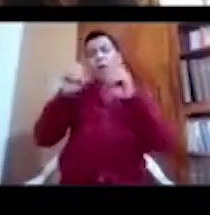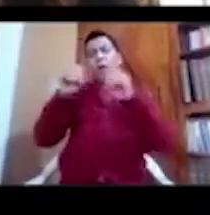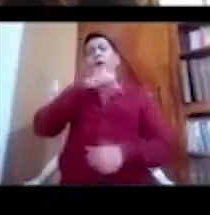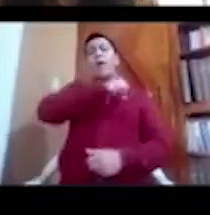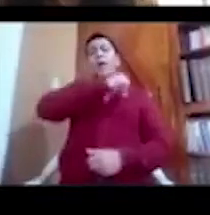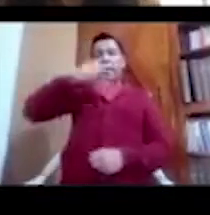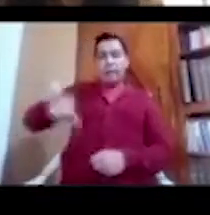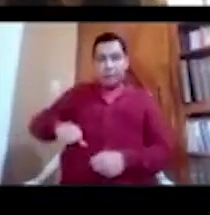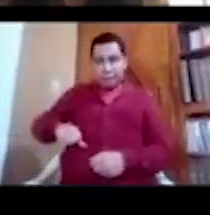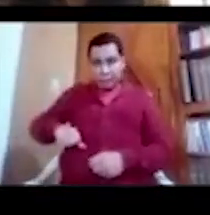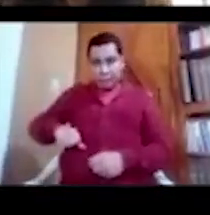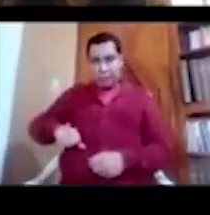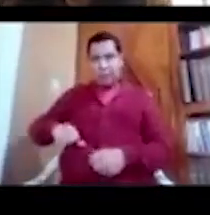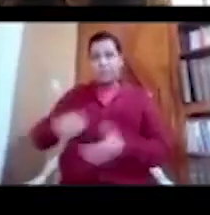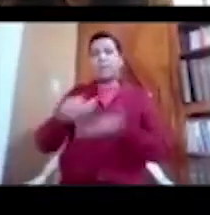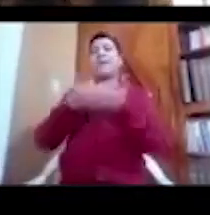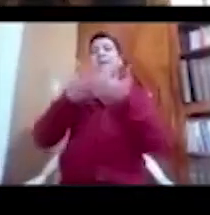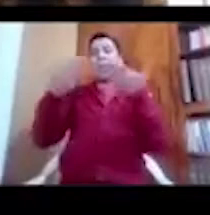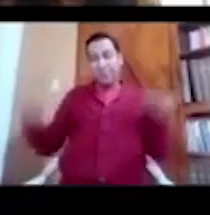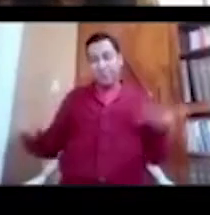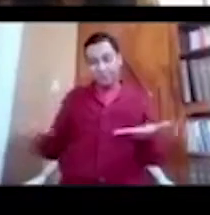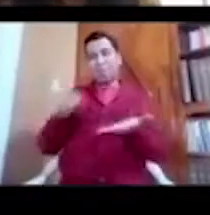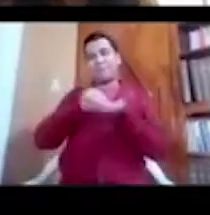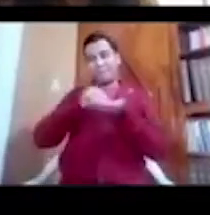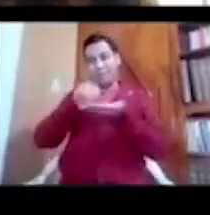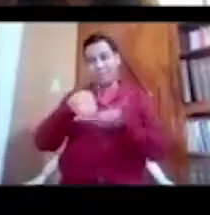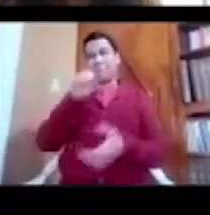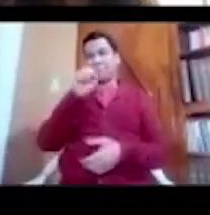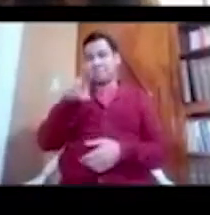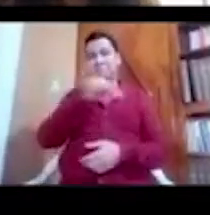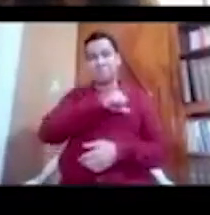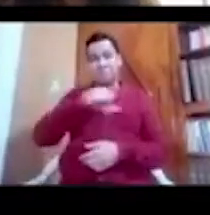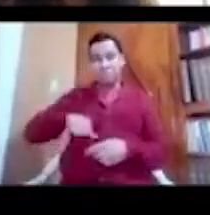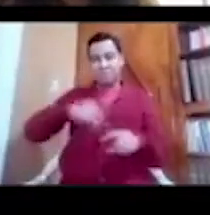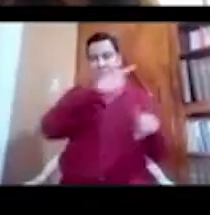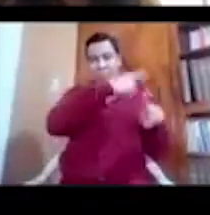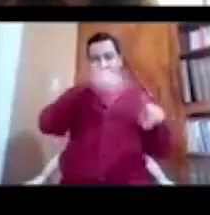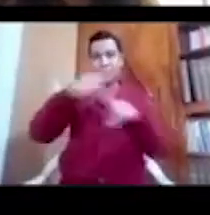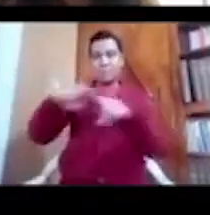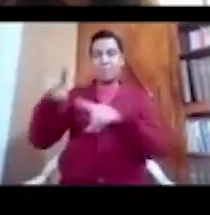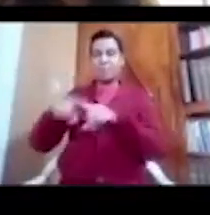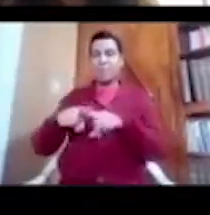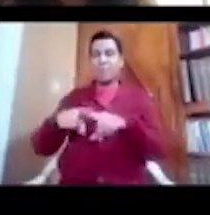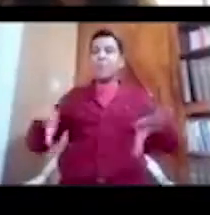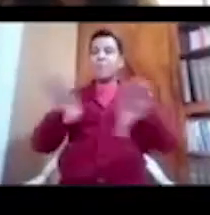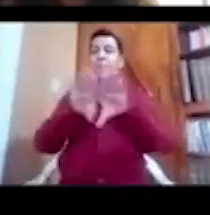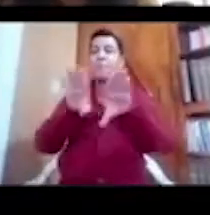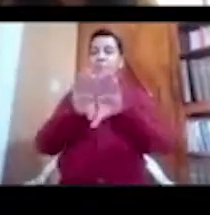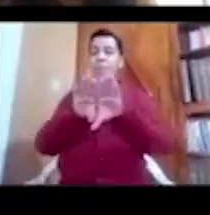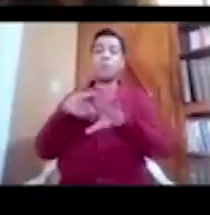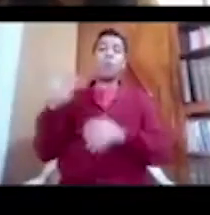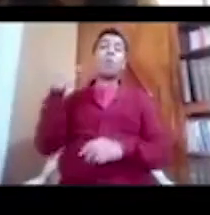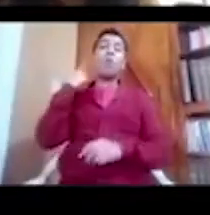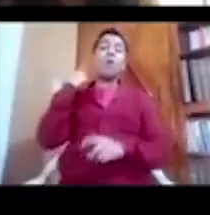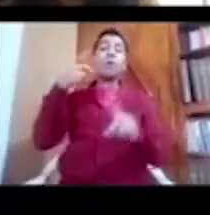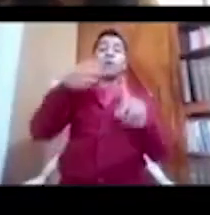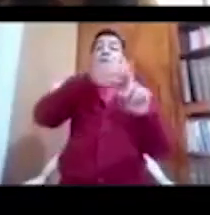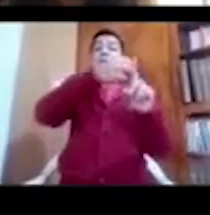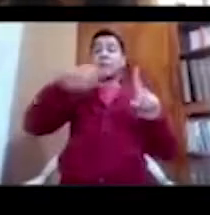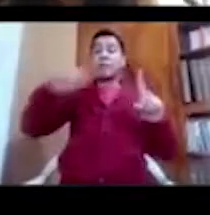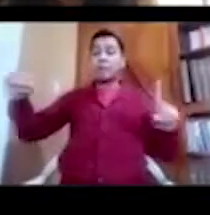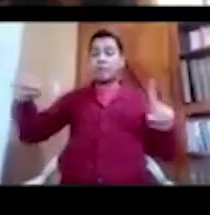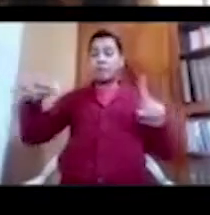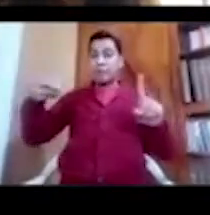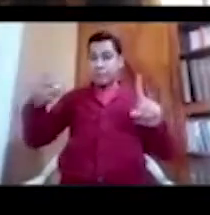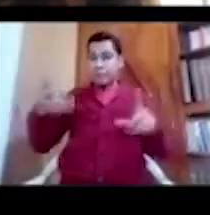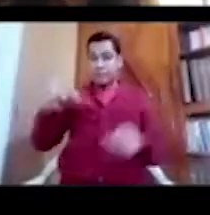las actuales alcaldías de la Ciudad de México. Entonces, digamos que estamos hablando de un sistema político altamente